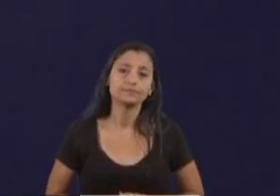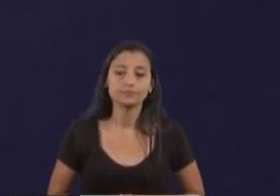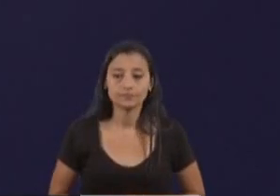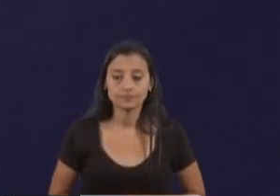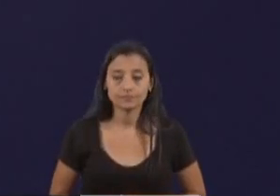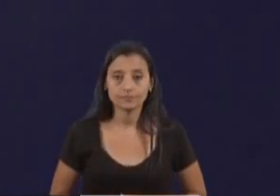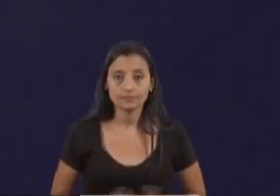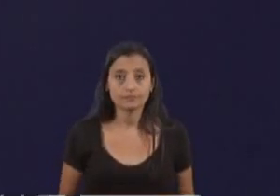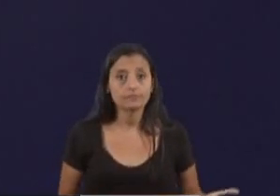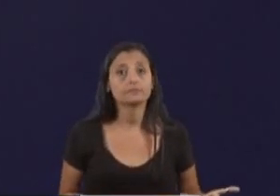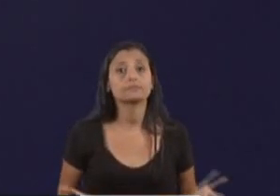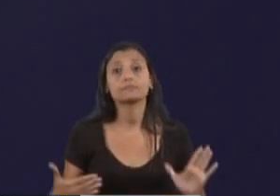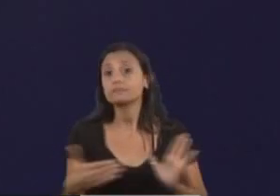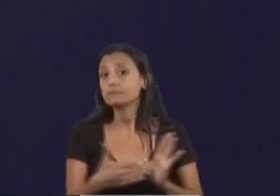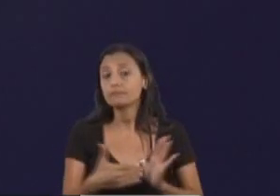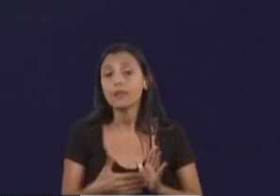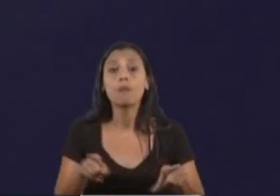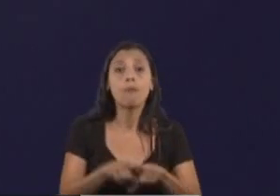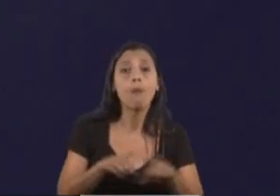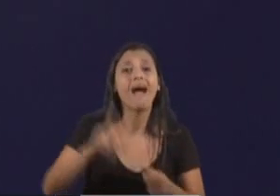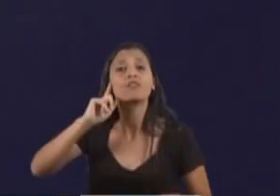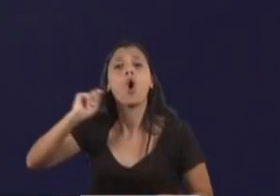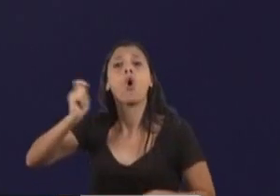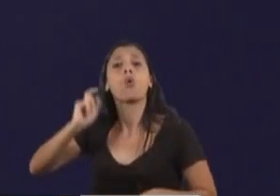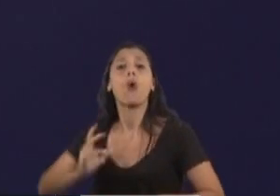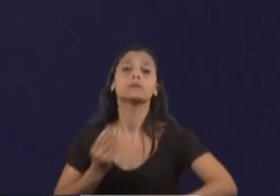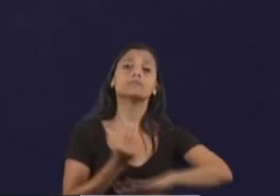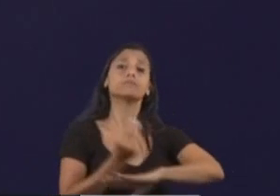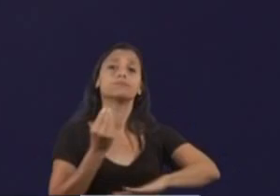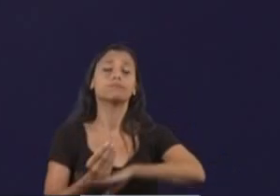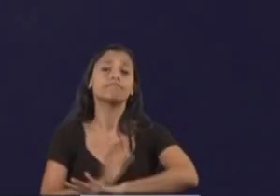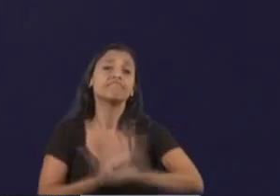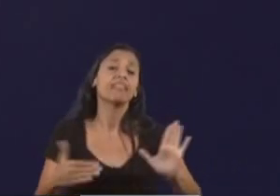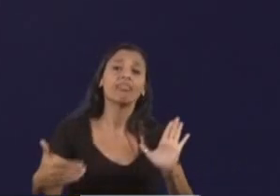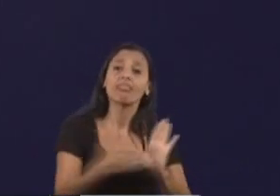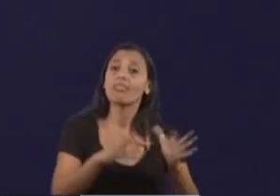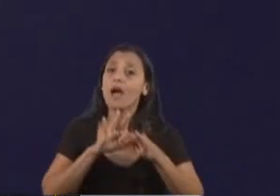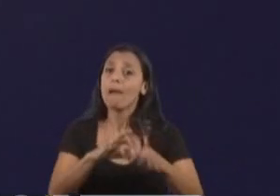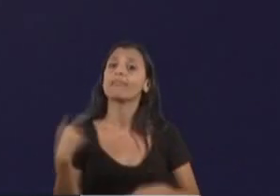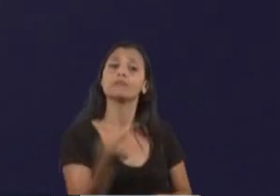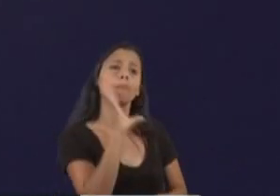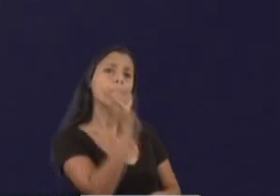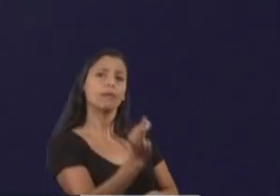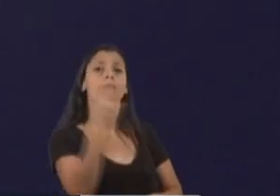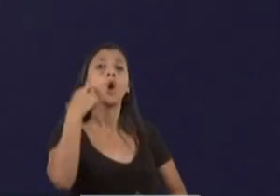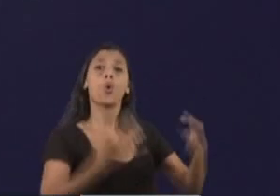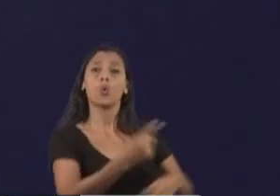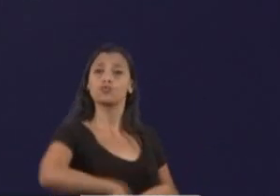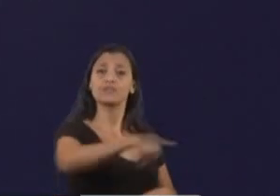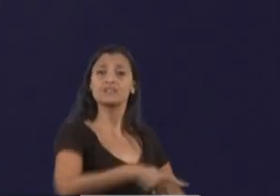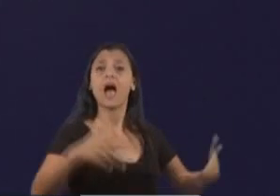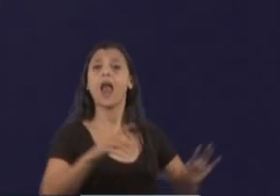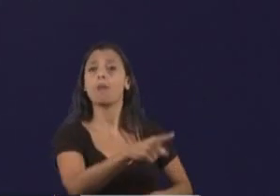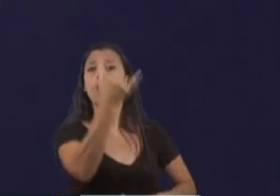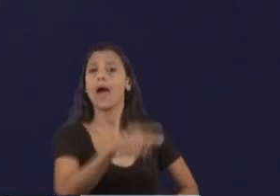la instancia de nombrar jueces en comisión iba a estar siempre sujeta a que entendamos que la justicia podía tener algún